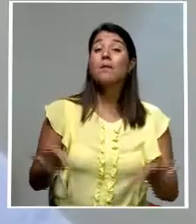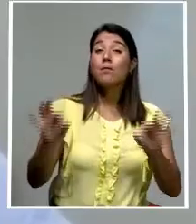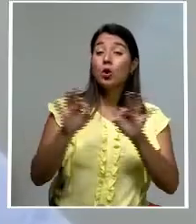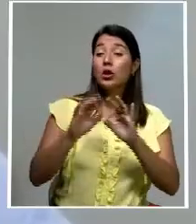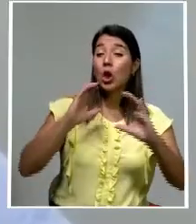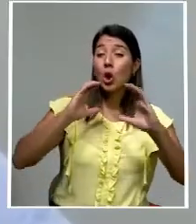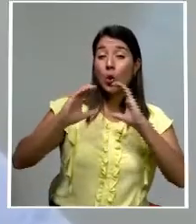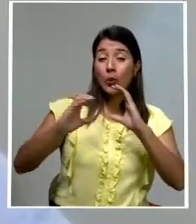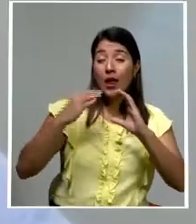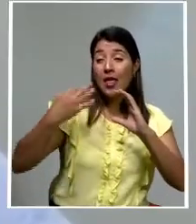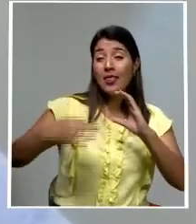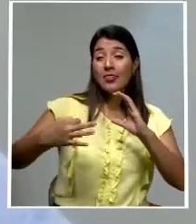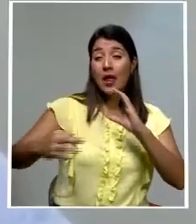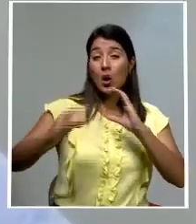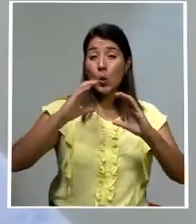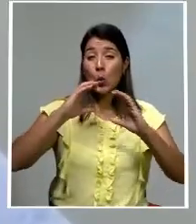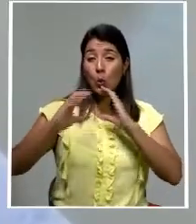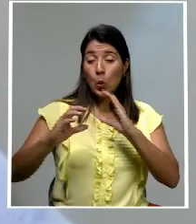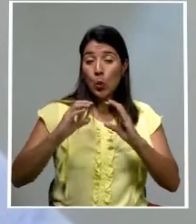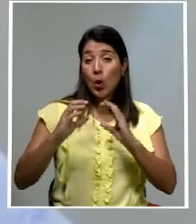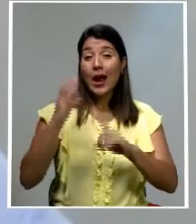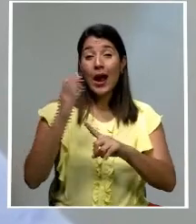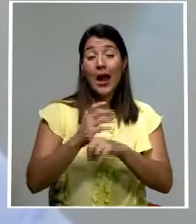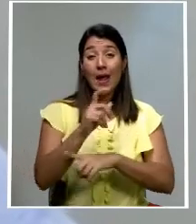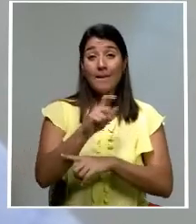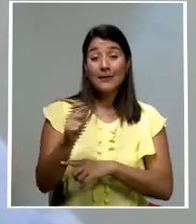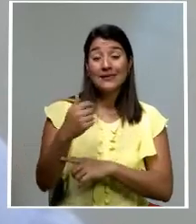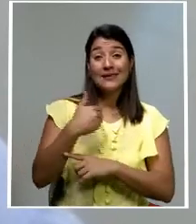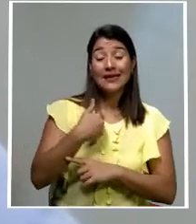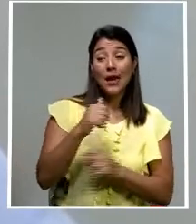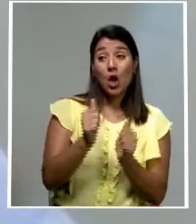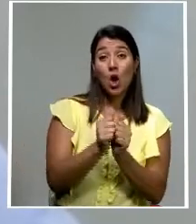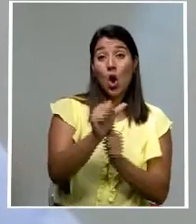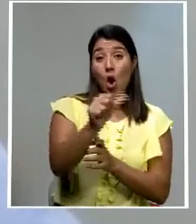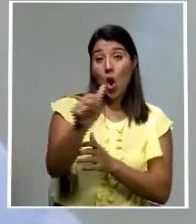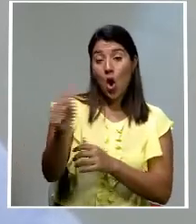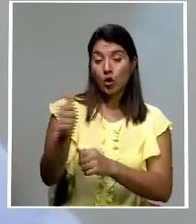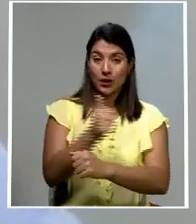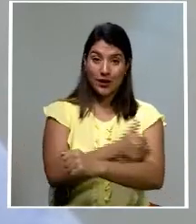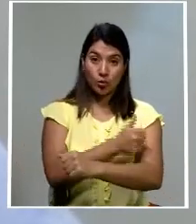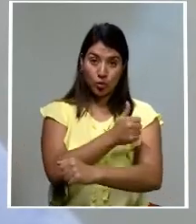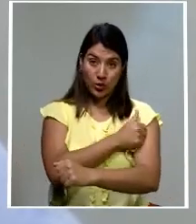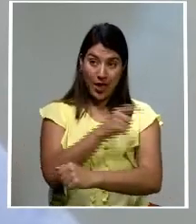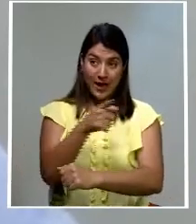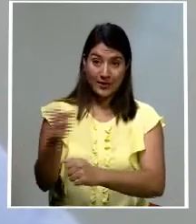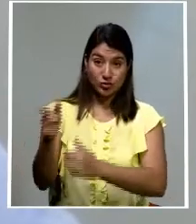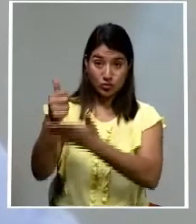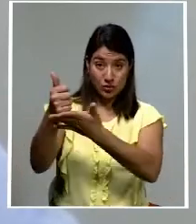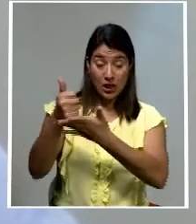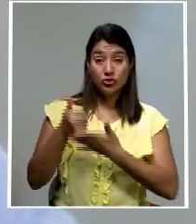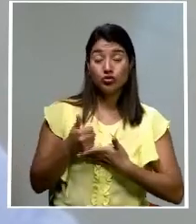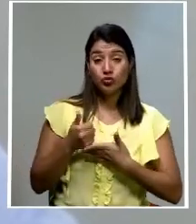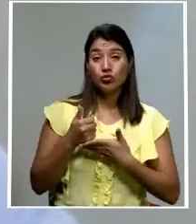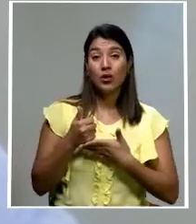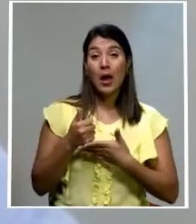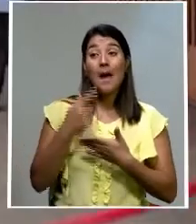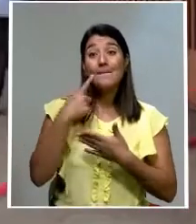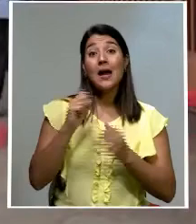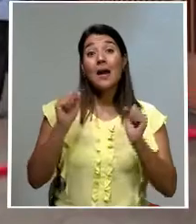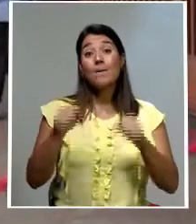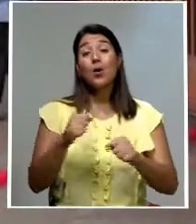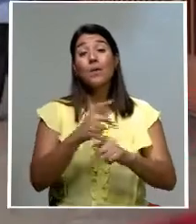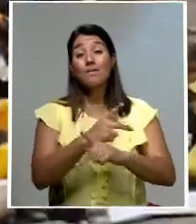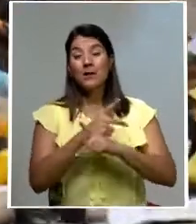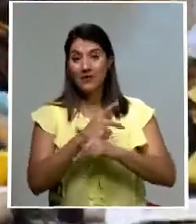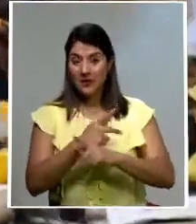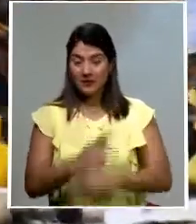diaria, mensual, que se tiene con las otras autoridades que nos ayudan y nos colaboran directamente en la prevención y